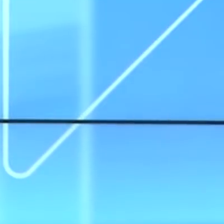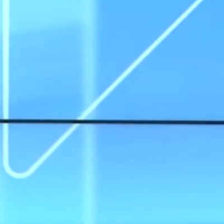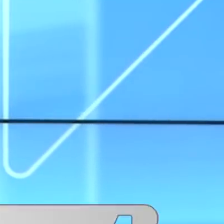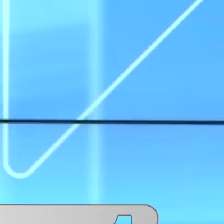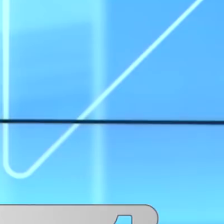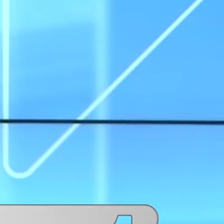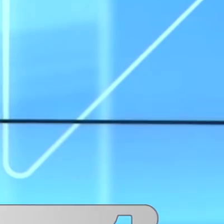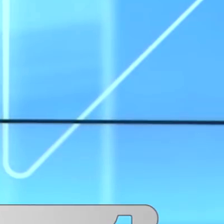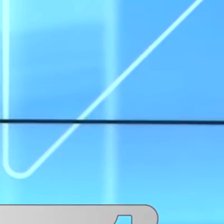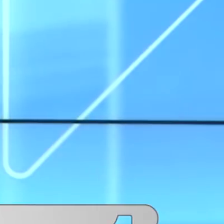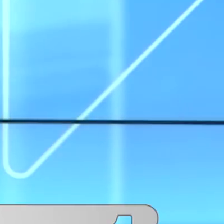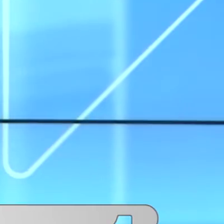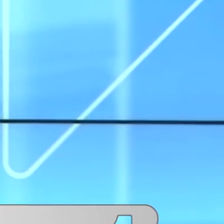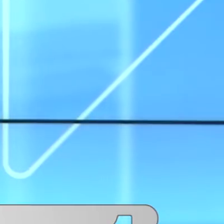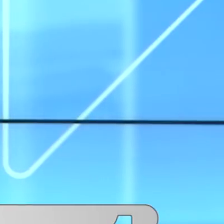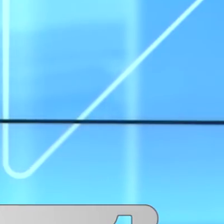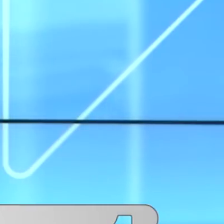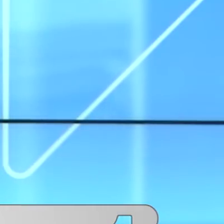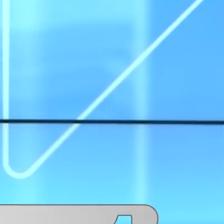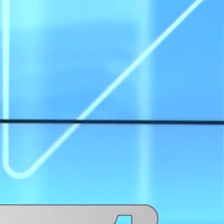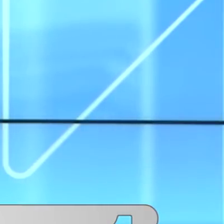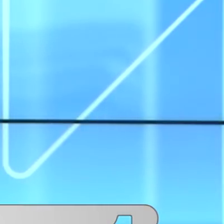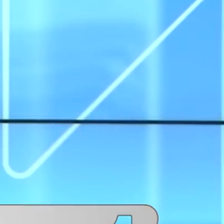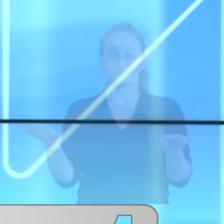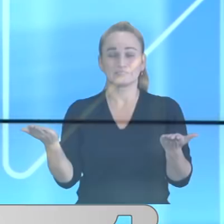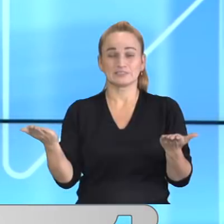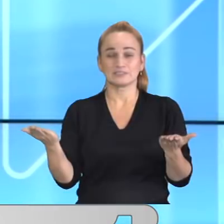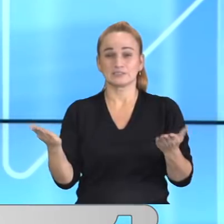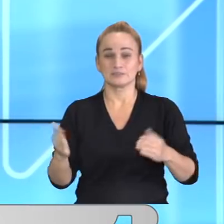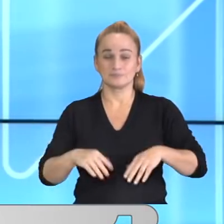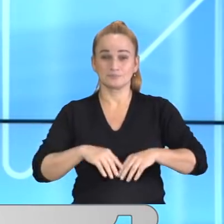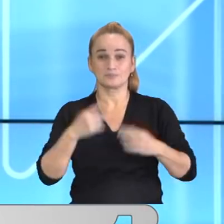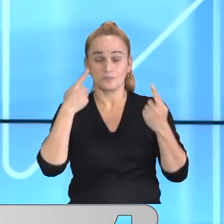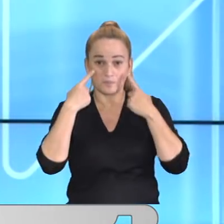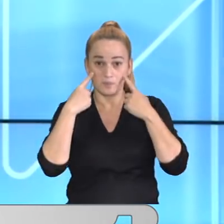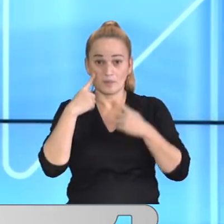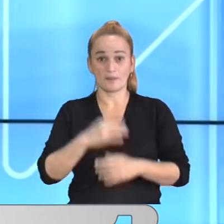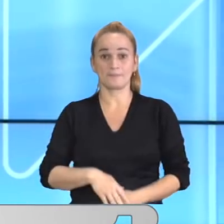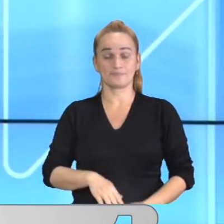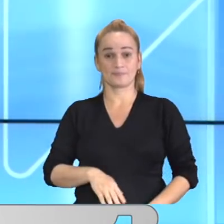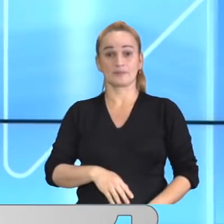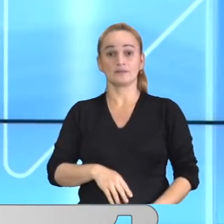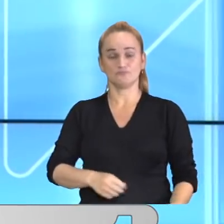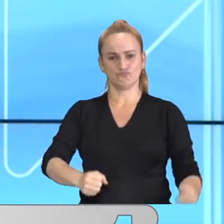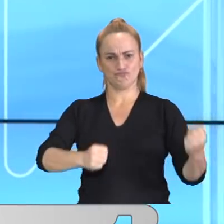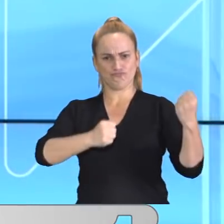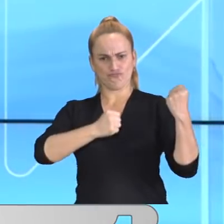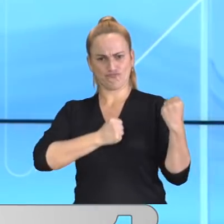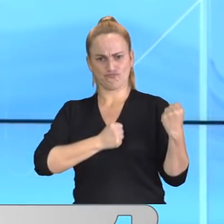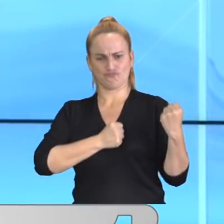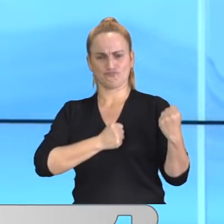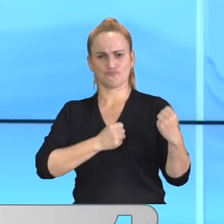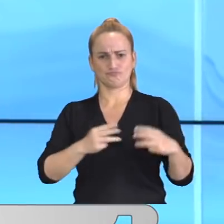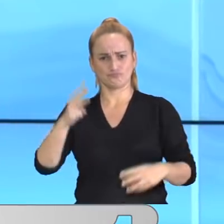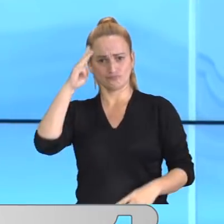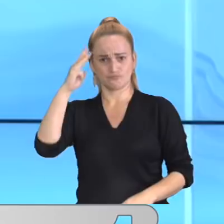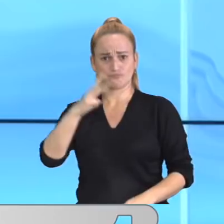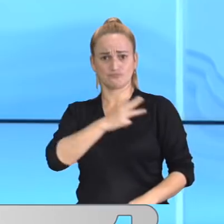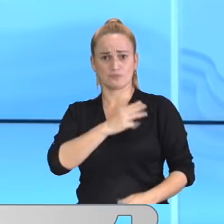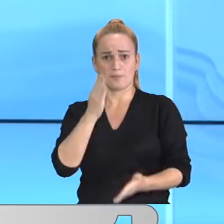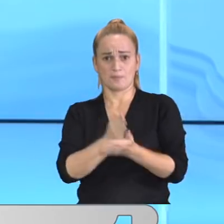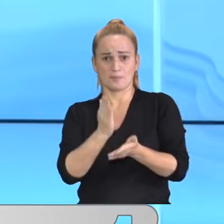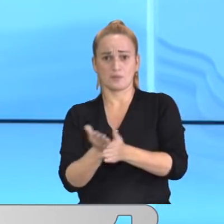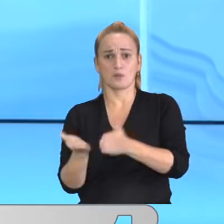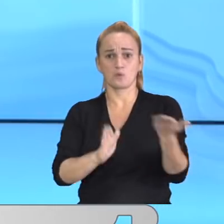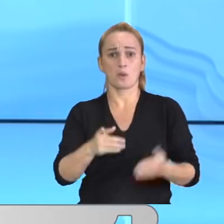Seguimos en Noticentro 1 CMI. Después de una intensa búsqueda, el padre de un soldado que falleció al caer en una emboscada de las disidencias de